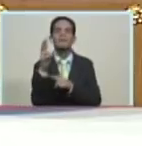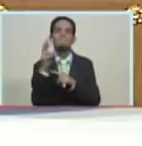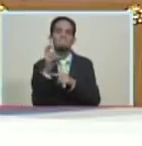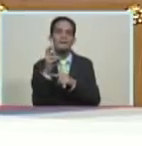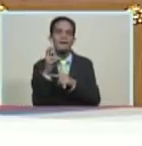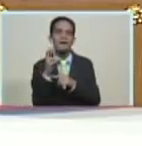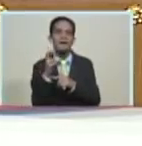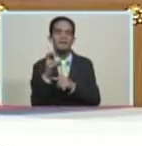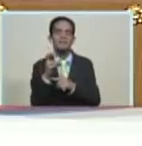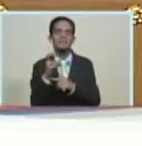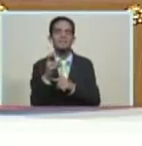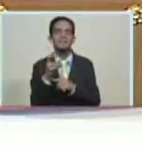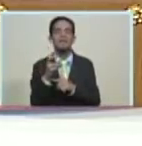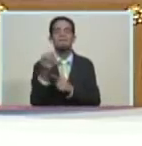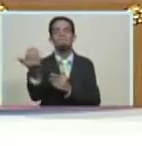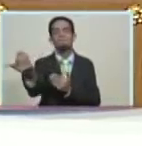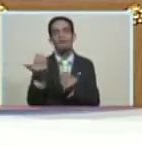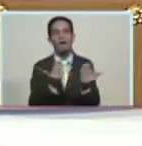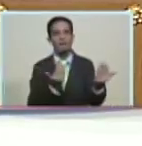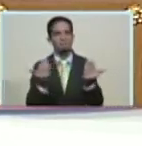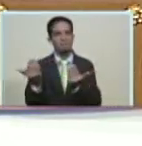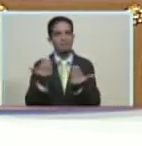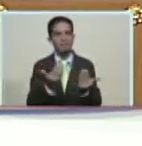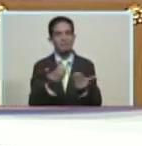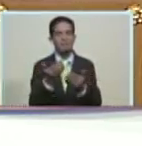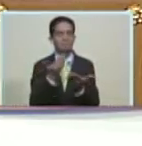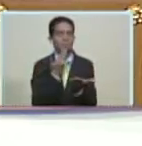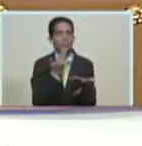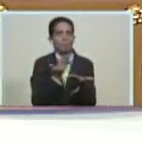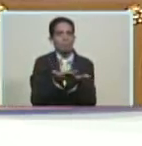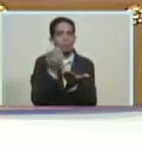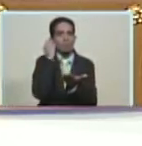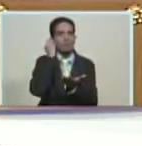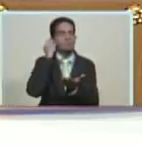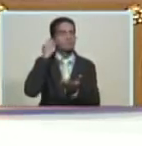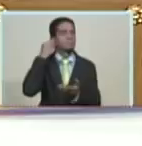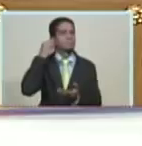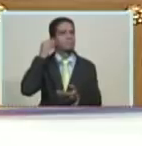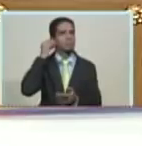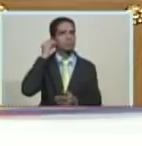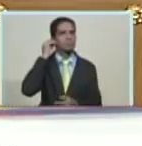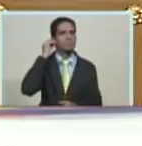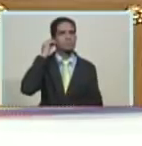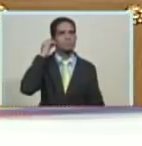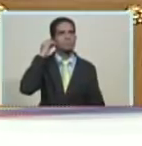entregar propuestas por escrito todos los gobernadores y gobernadoras de este país.